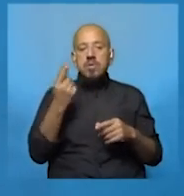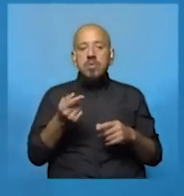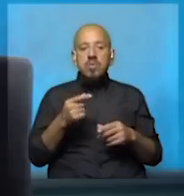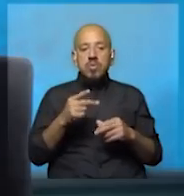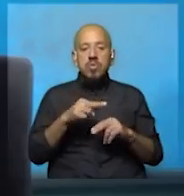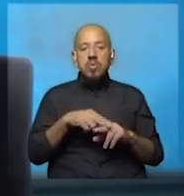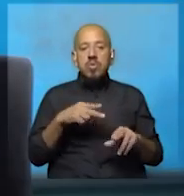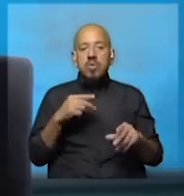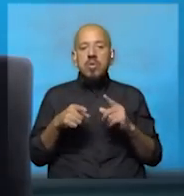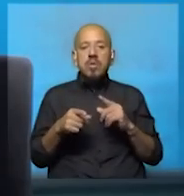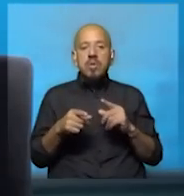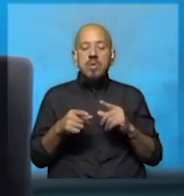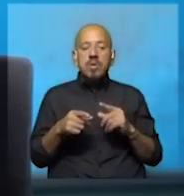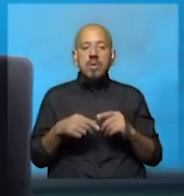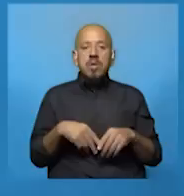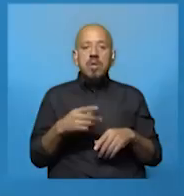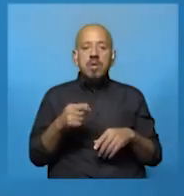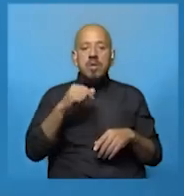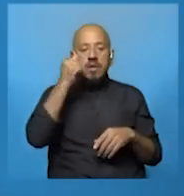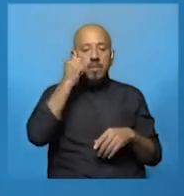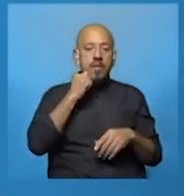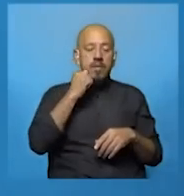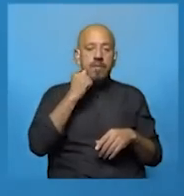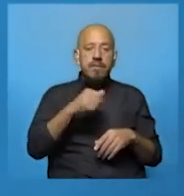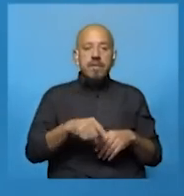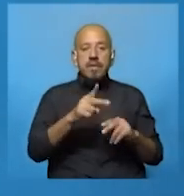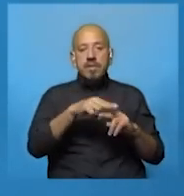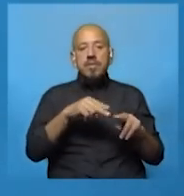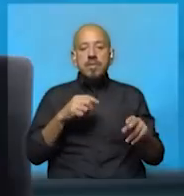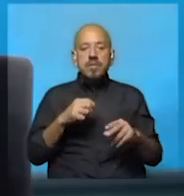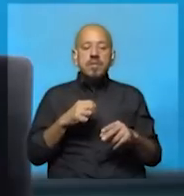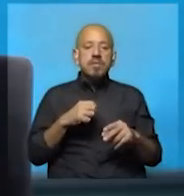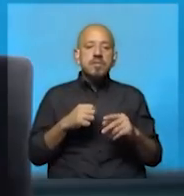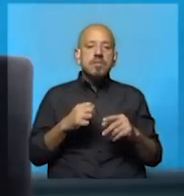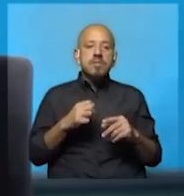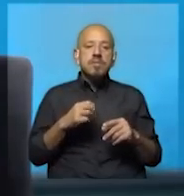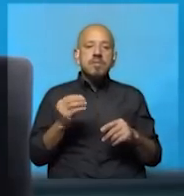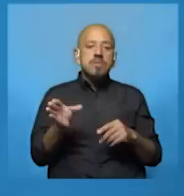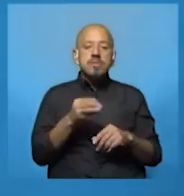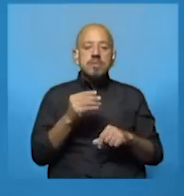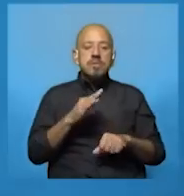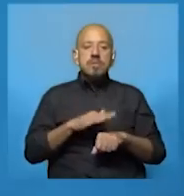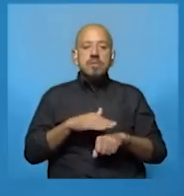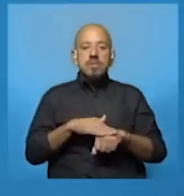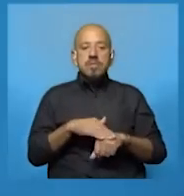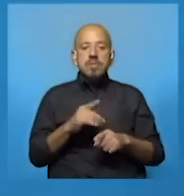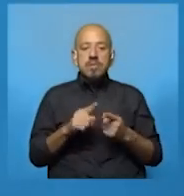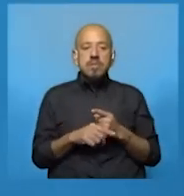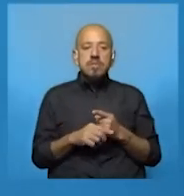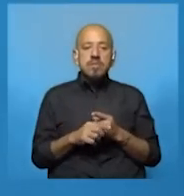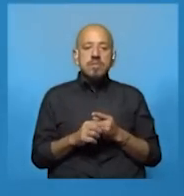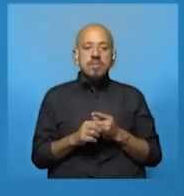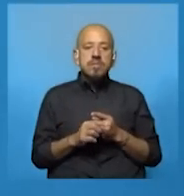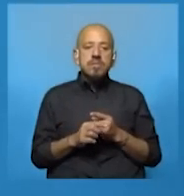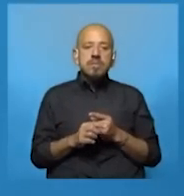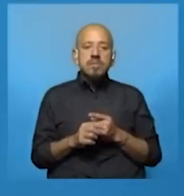otro camino la mafia del Oro pero bueno en fin Eso somos todos culpables entonces yo lo que creo